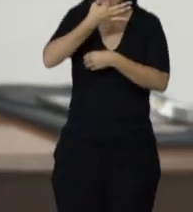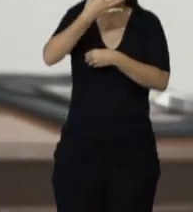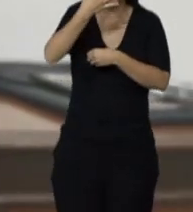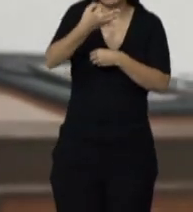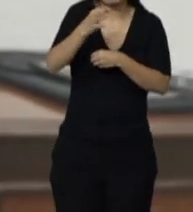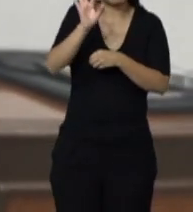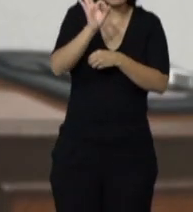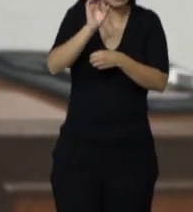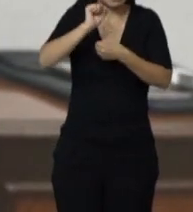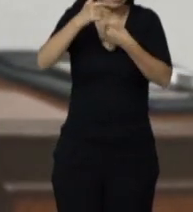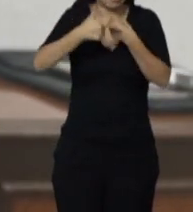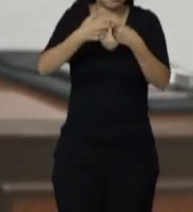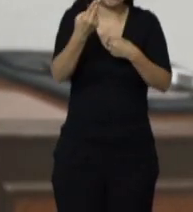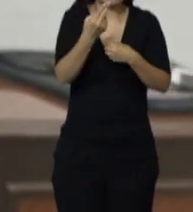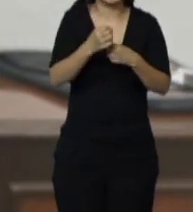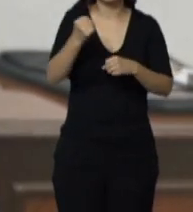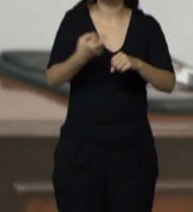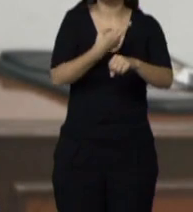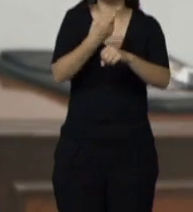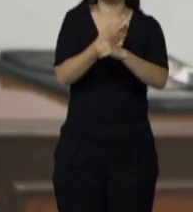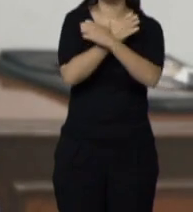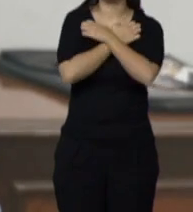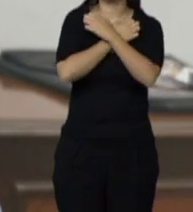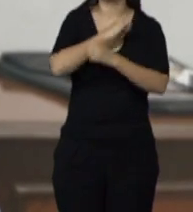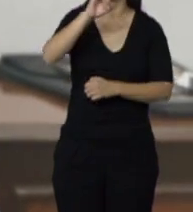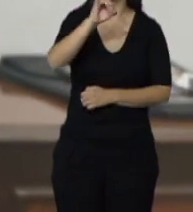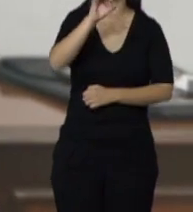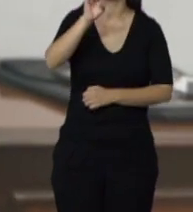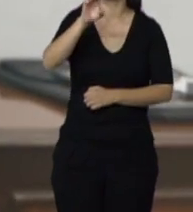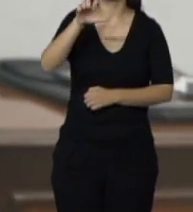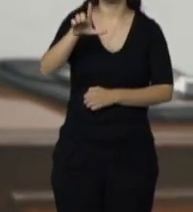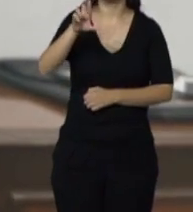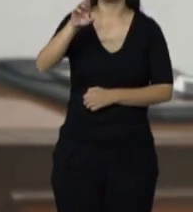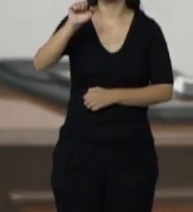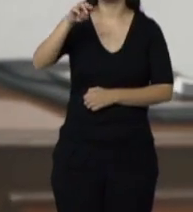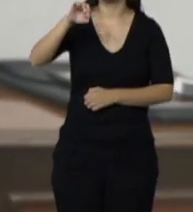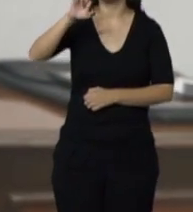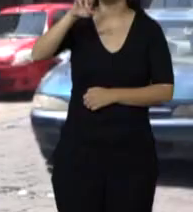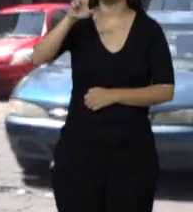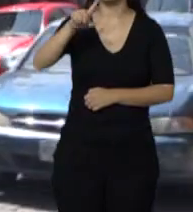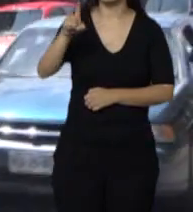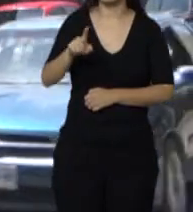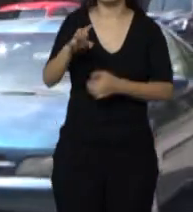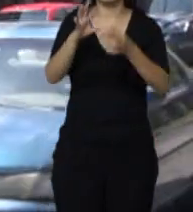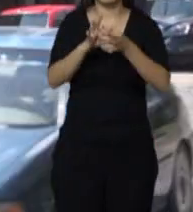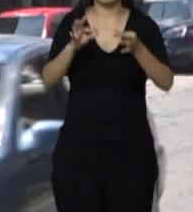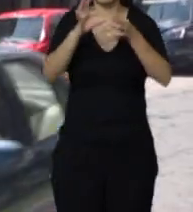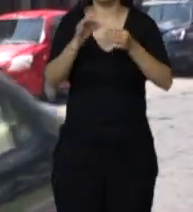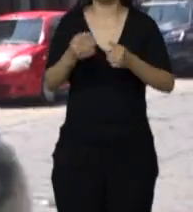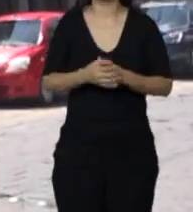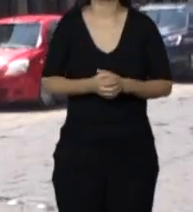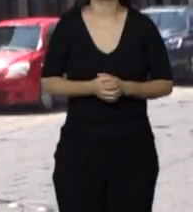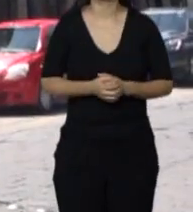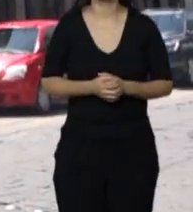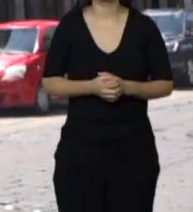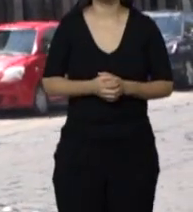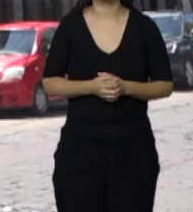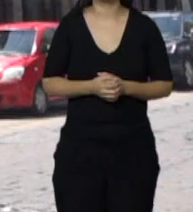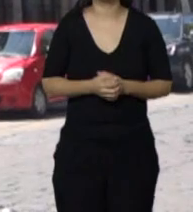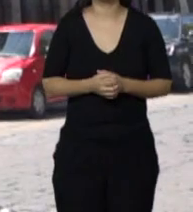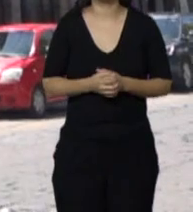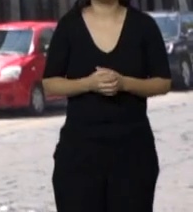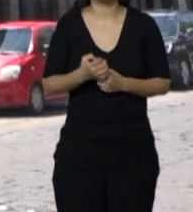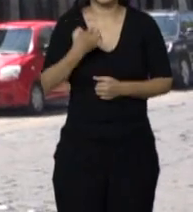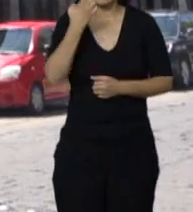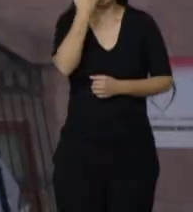secretario de educación del gobierno del estado joel ramírez díaz señaló que la institución si está en posibilidades de atender la demanda